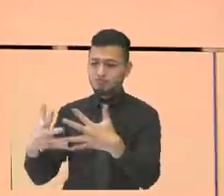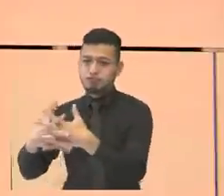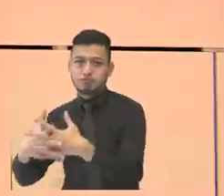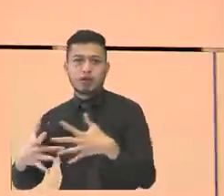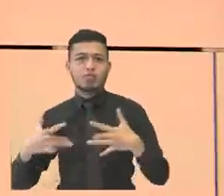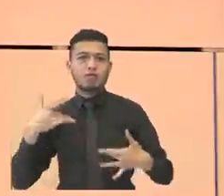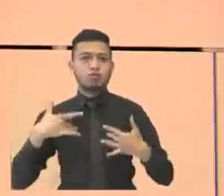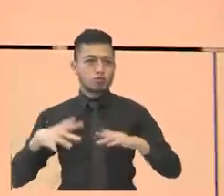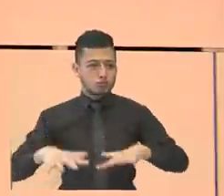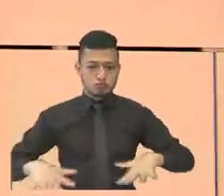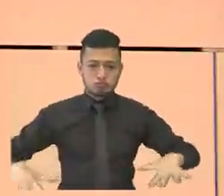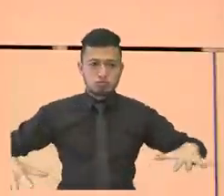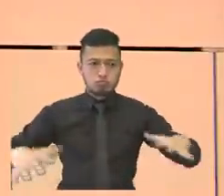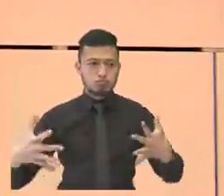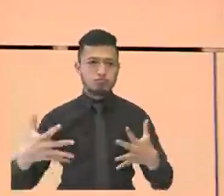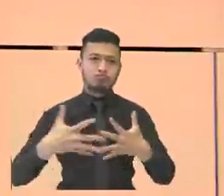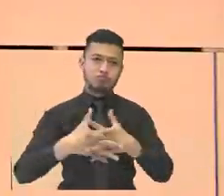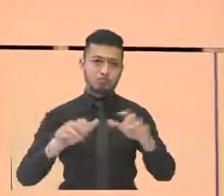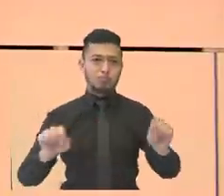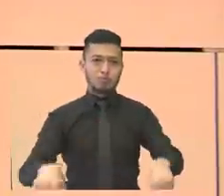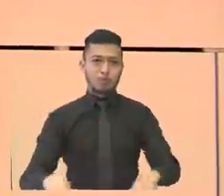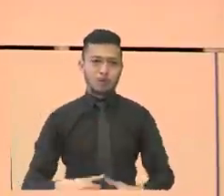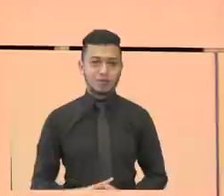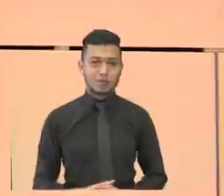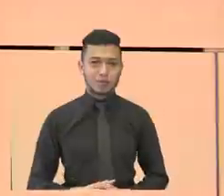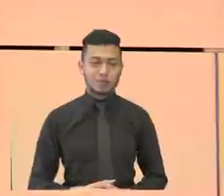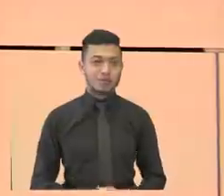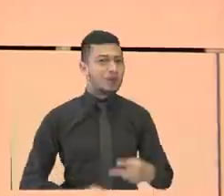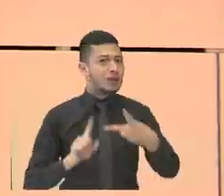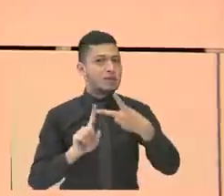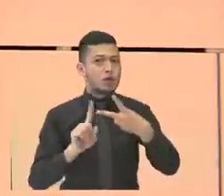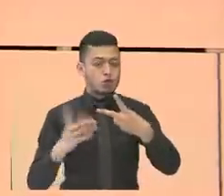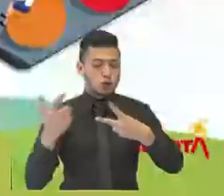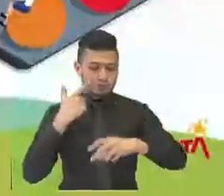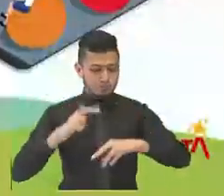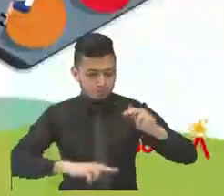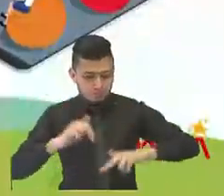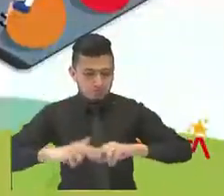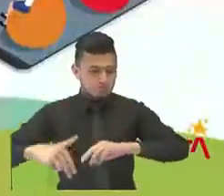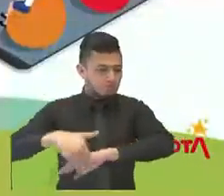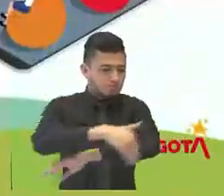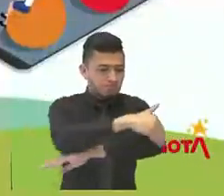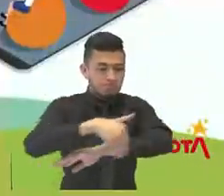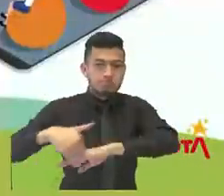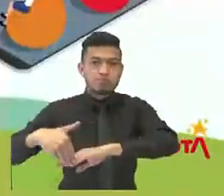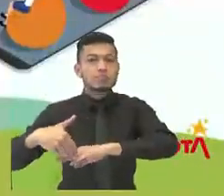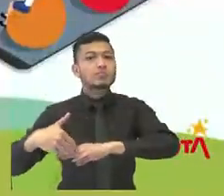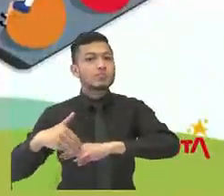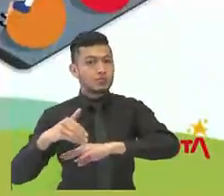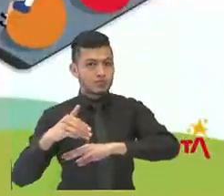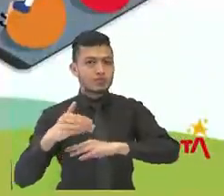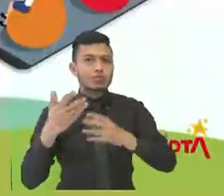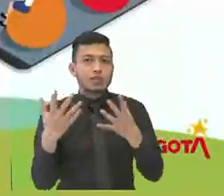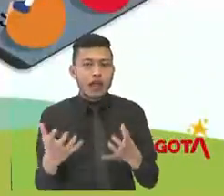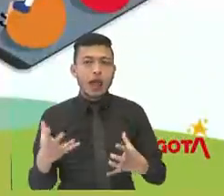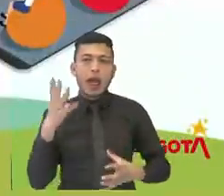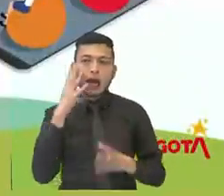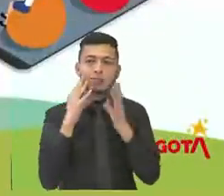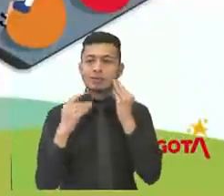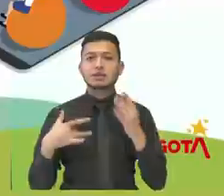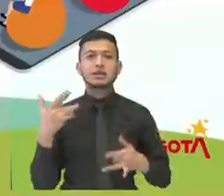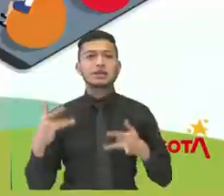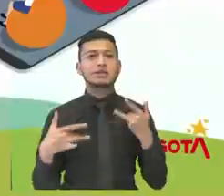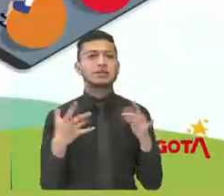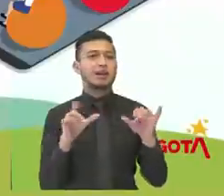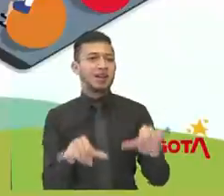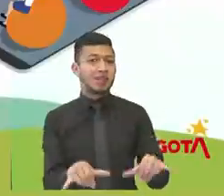corredor. Segundo, quisiéramos un corredor que mejore la experiencia para permanecer. O sea, podríamos hacer un corredor